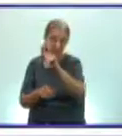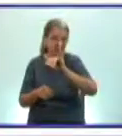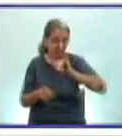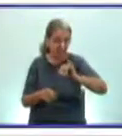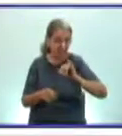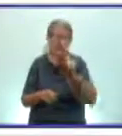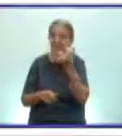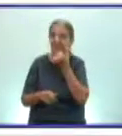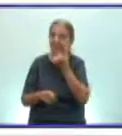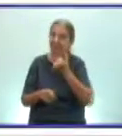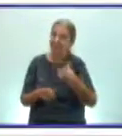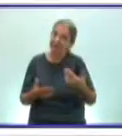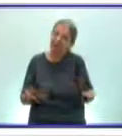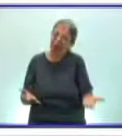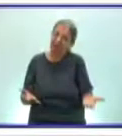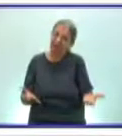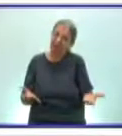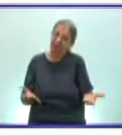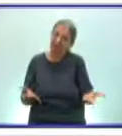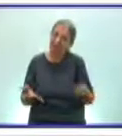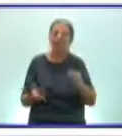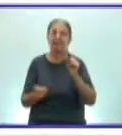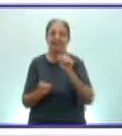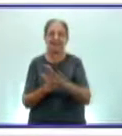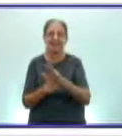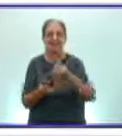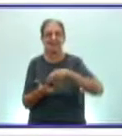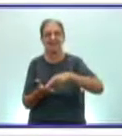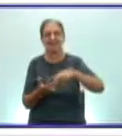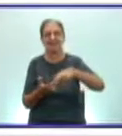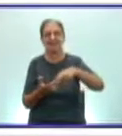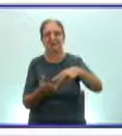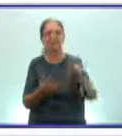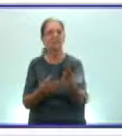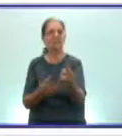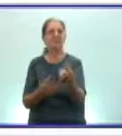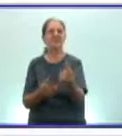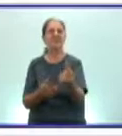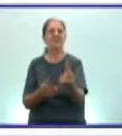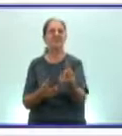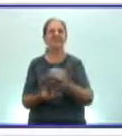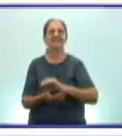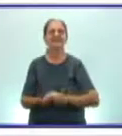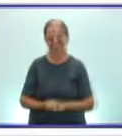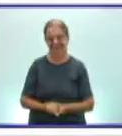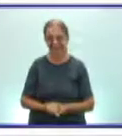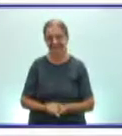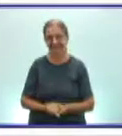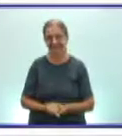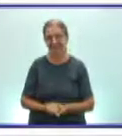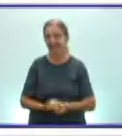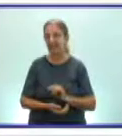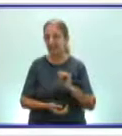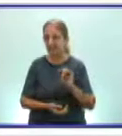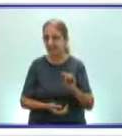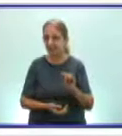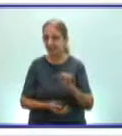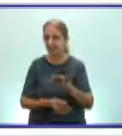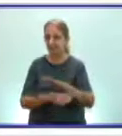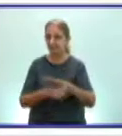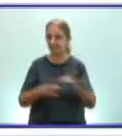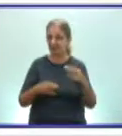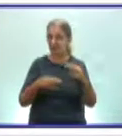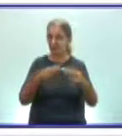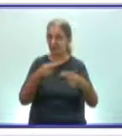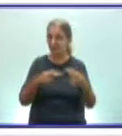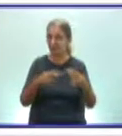a los 12 meses comienzan a caminar por primera vez. Esto lo hemos hecho de forma